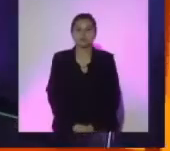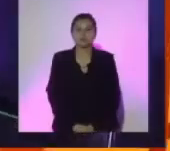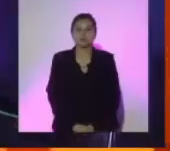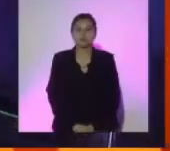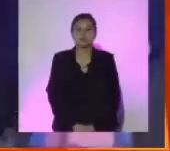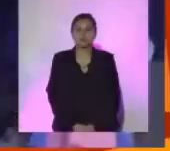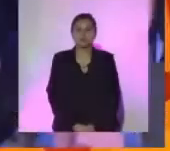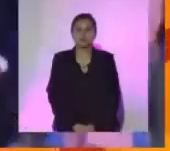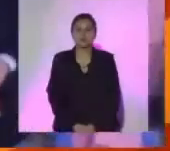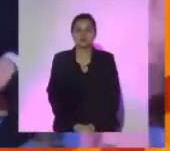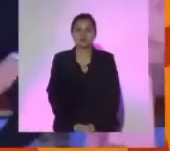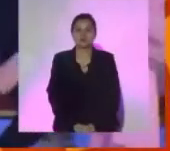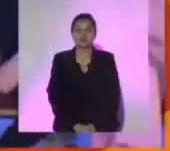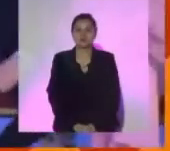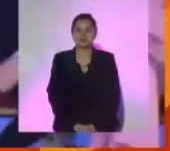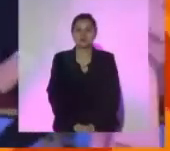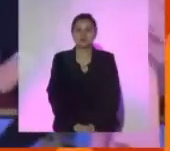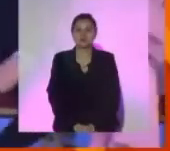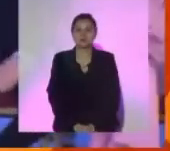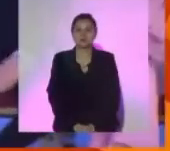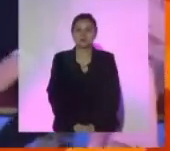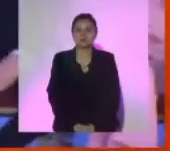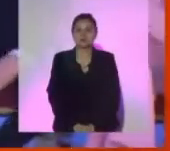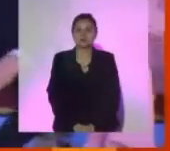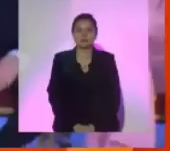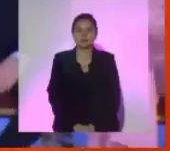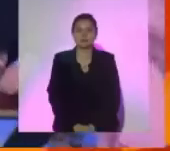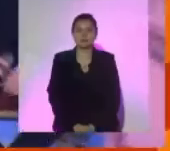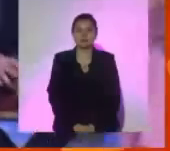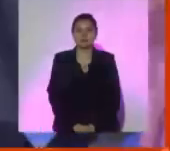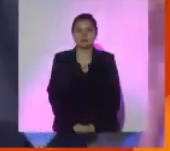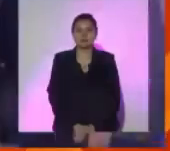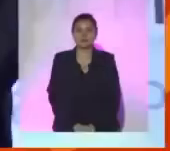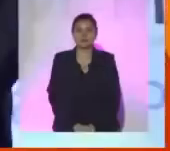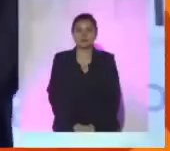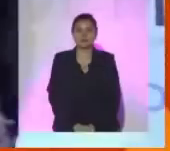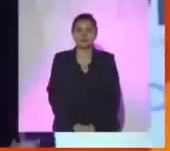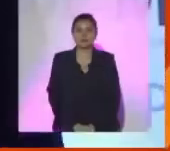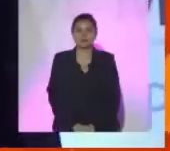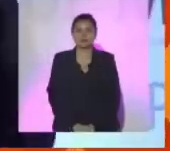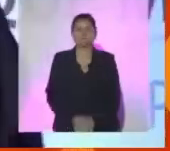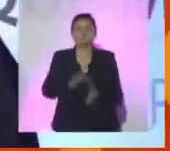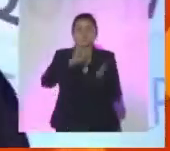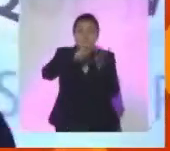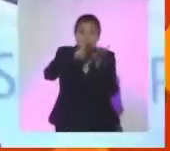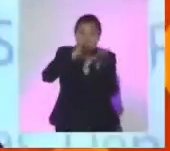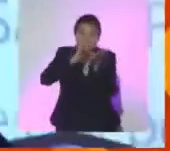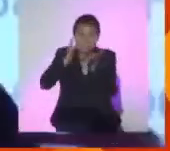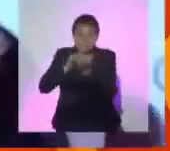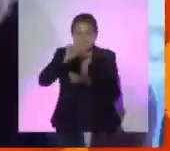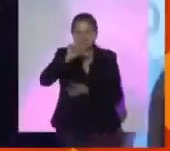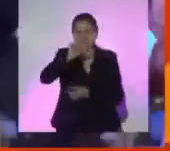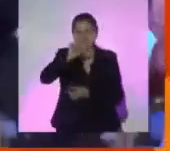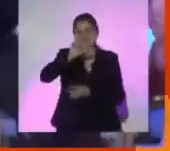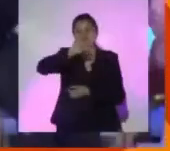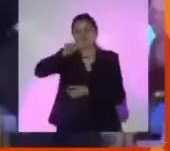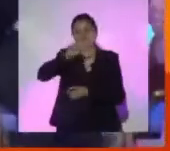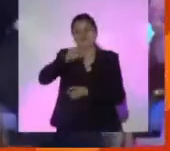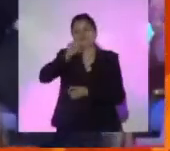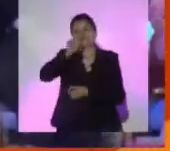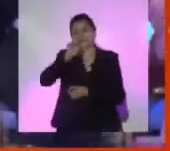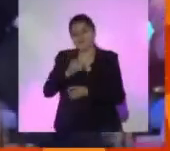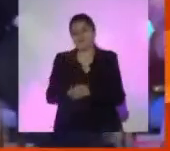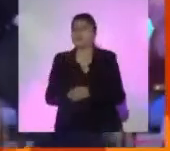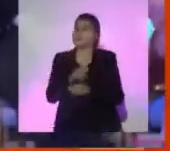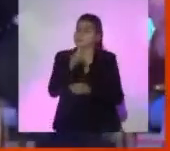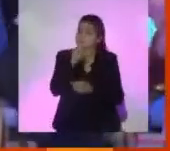de actriz mexicana que es participante constante en causas como los Derechos Humanos